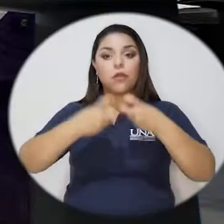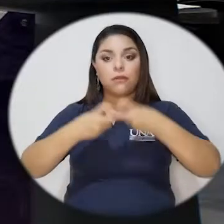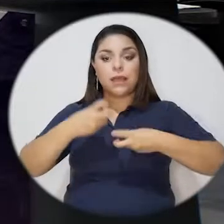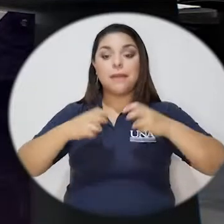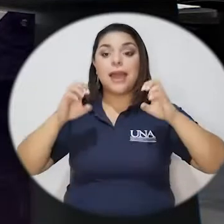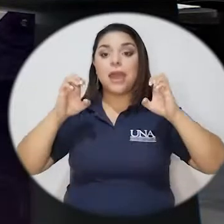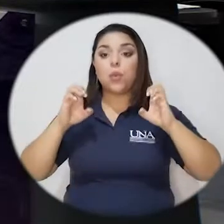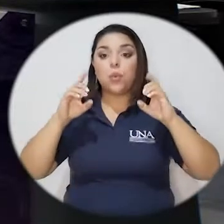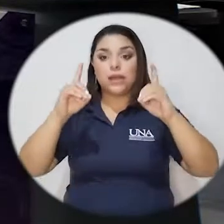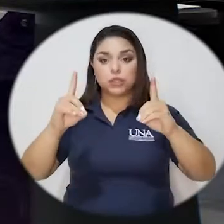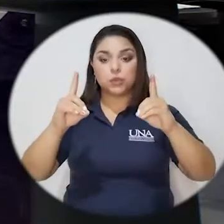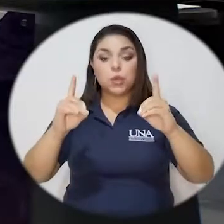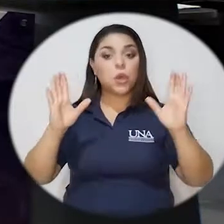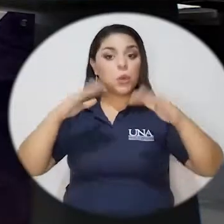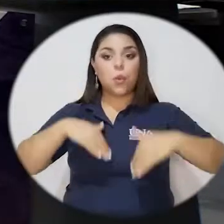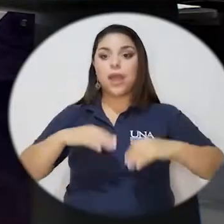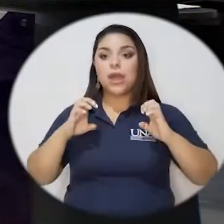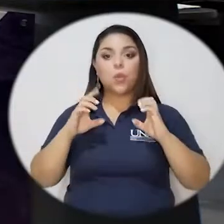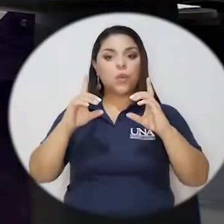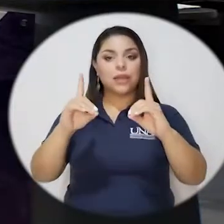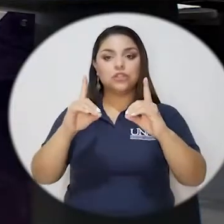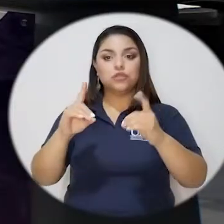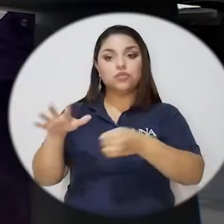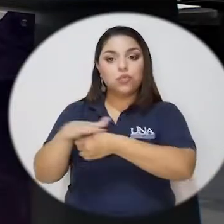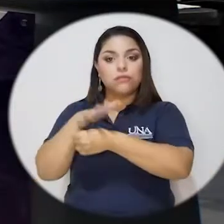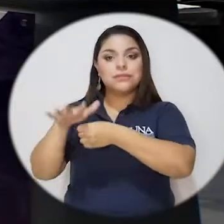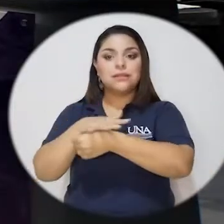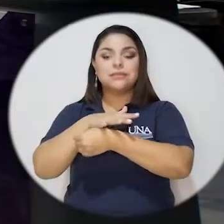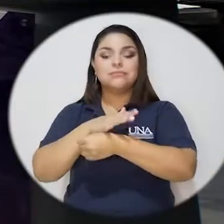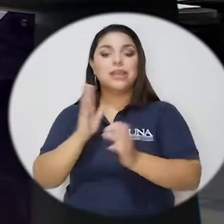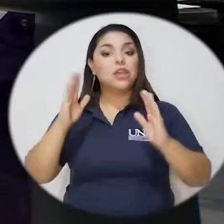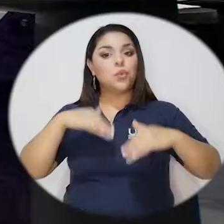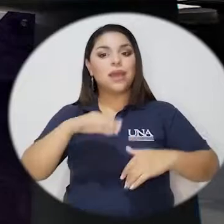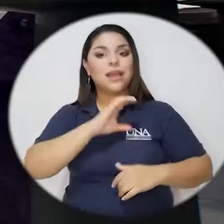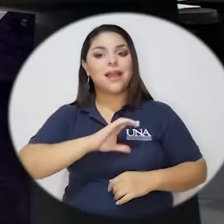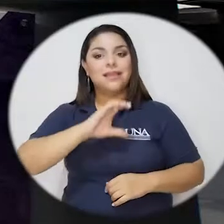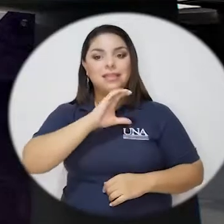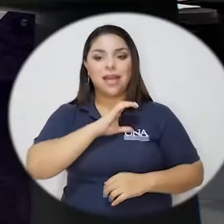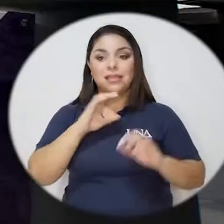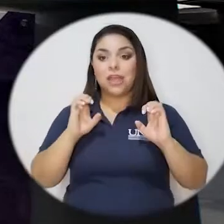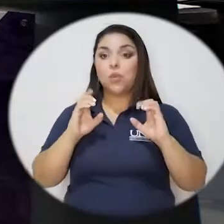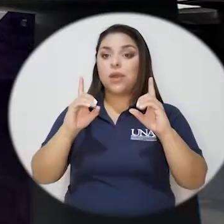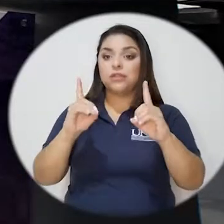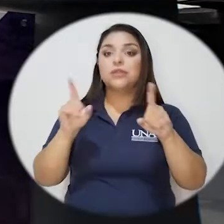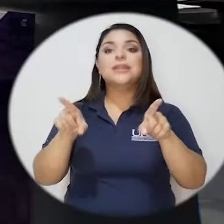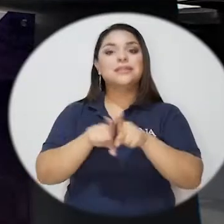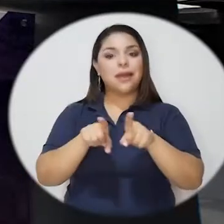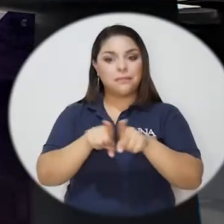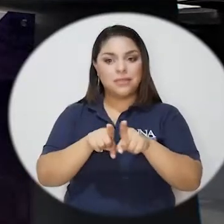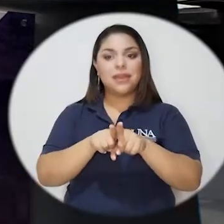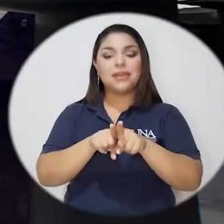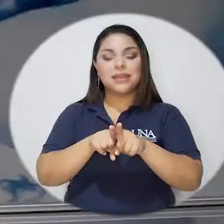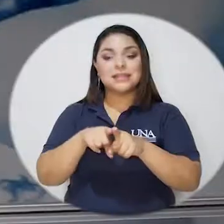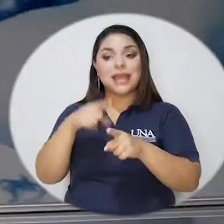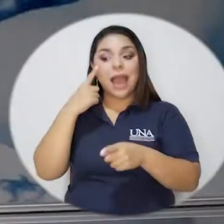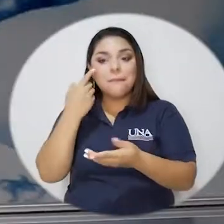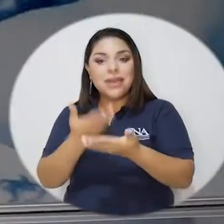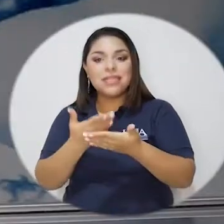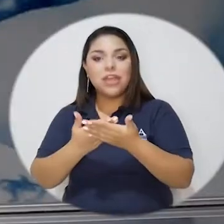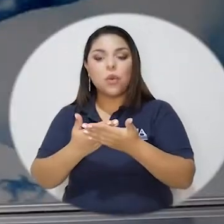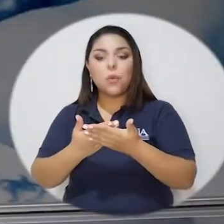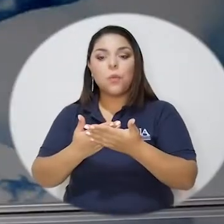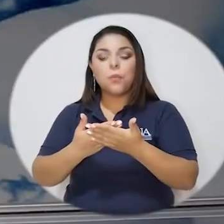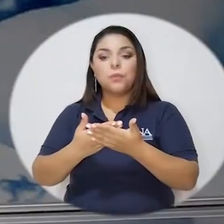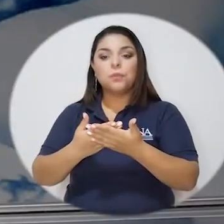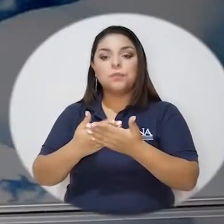educación, de la gente que no tiene la educación suficiente, pero también de la calidad de la educación, que se ha medido con la prueba PISA y